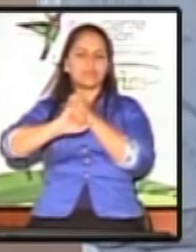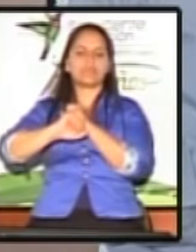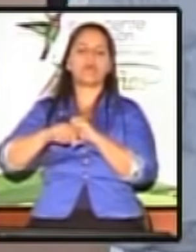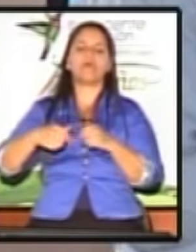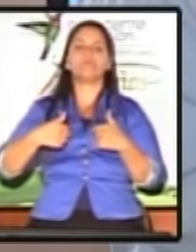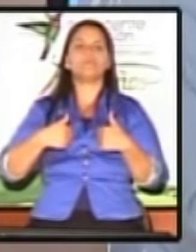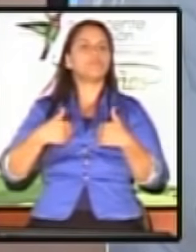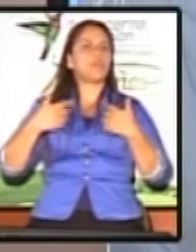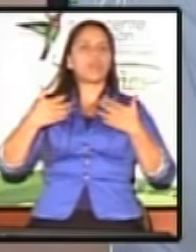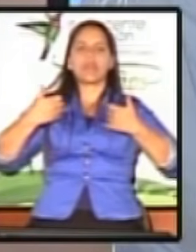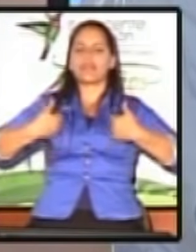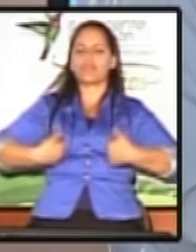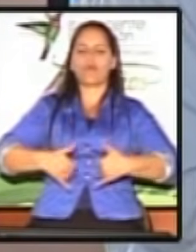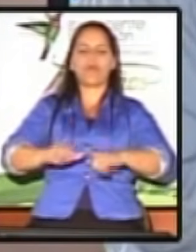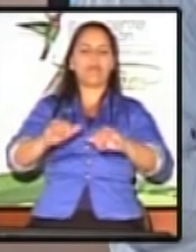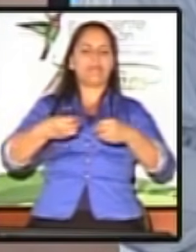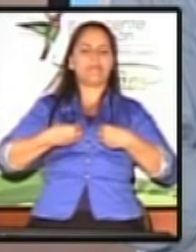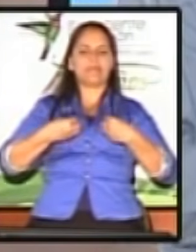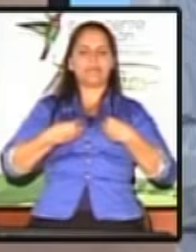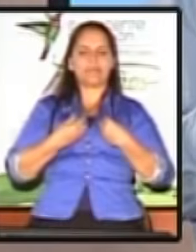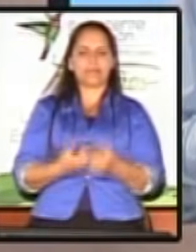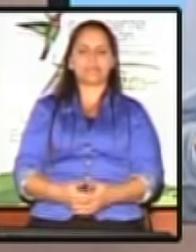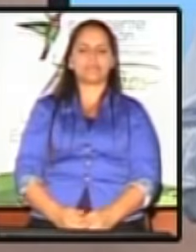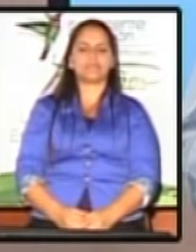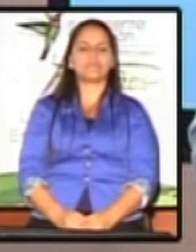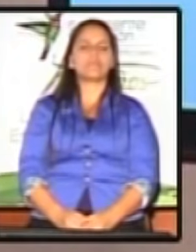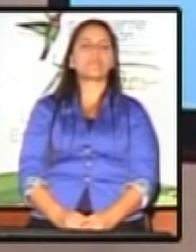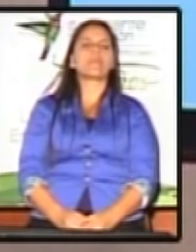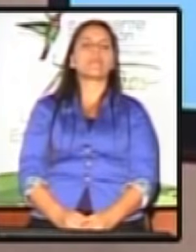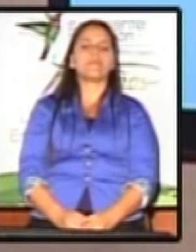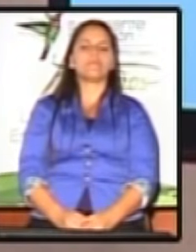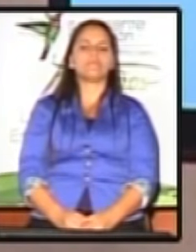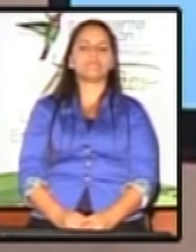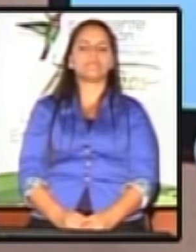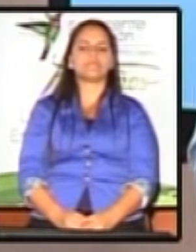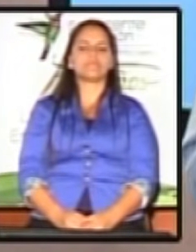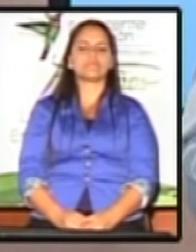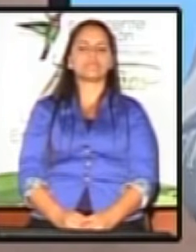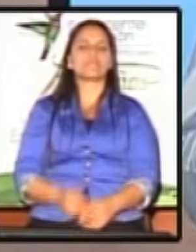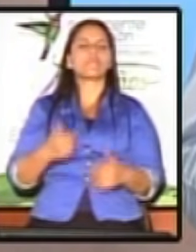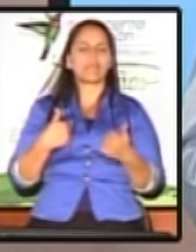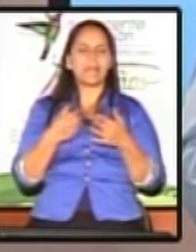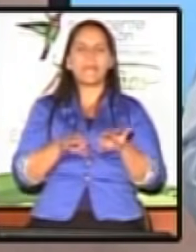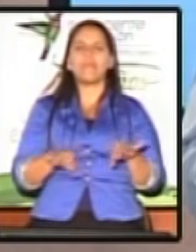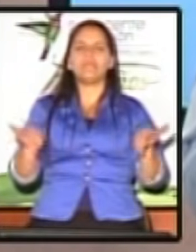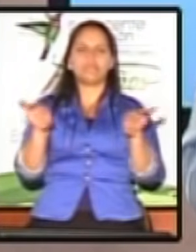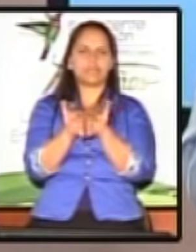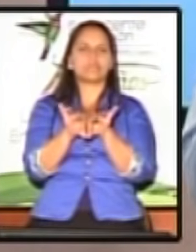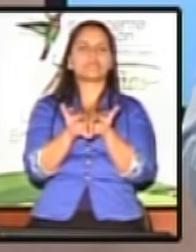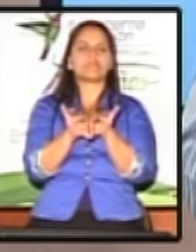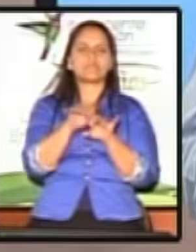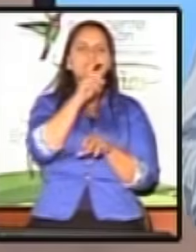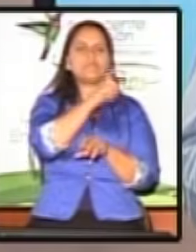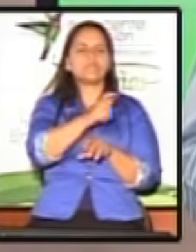yo quiero durar toda la vida. Eso es lo que necesitamos que un paciente en fase final, con